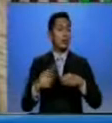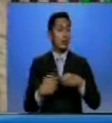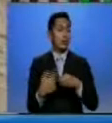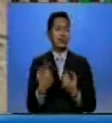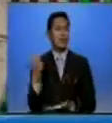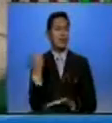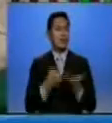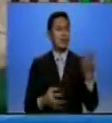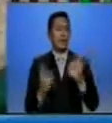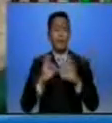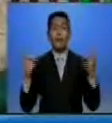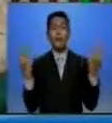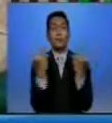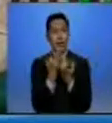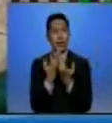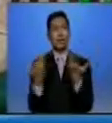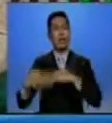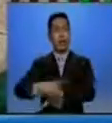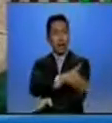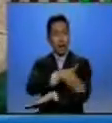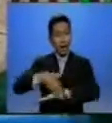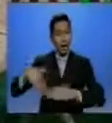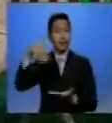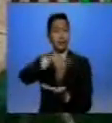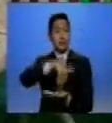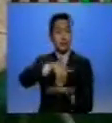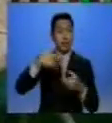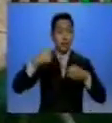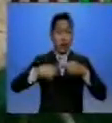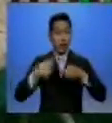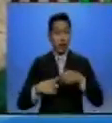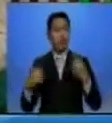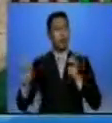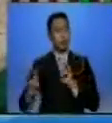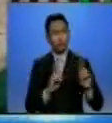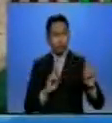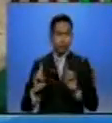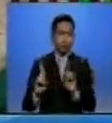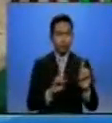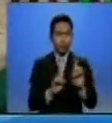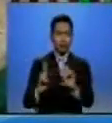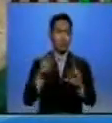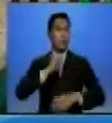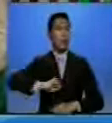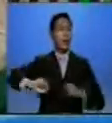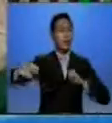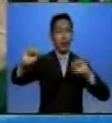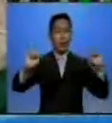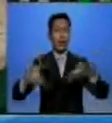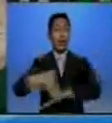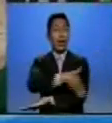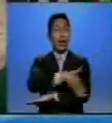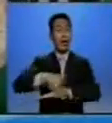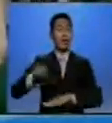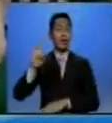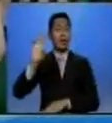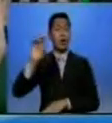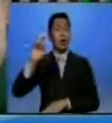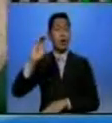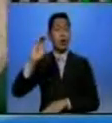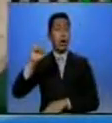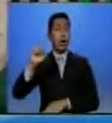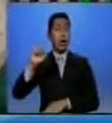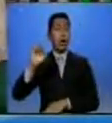Que las familias recorren las calles del centro histórico de Quito, específicamente la calle Rocafuerte, para buscarle